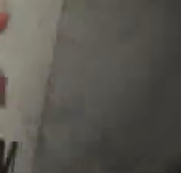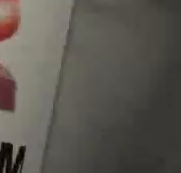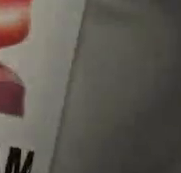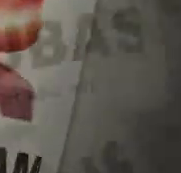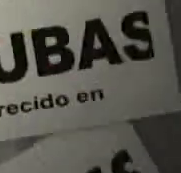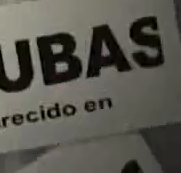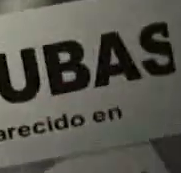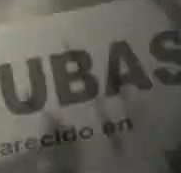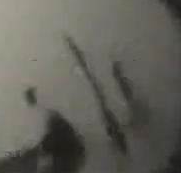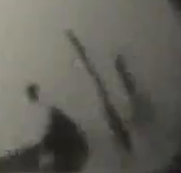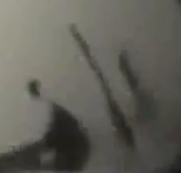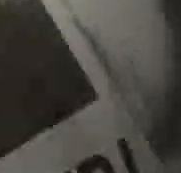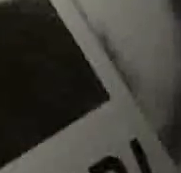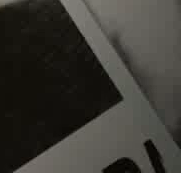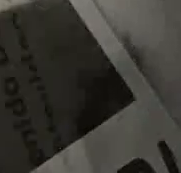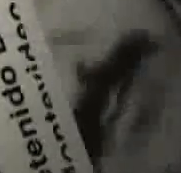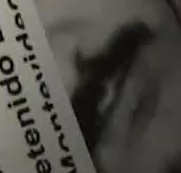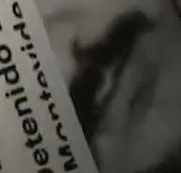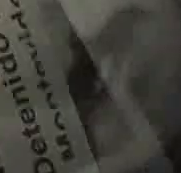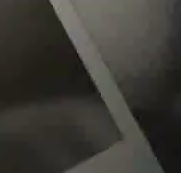Los compañeros